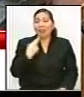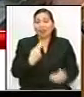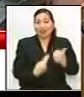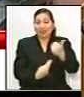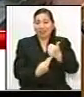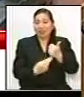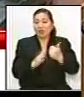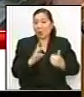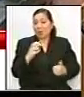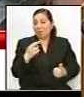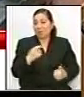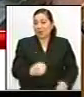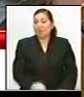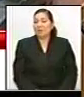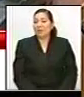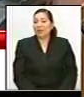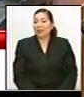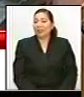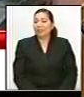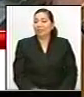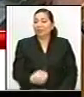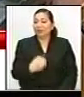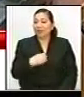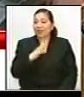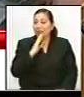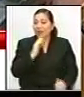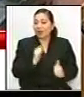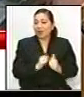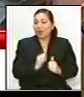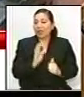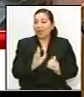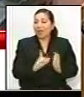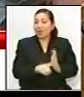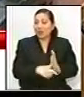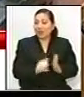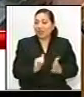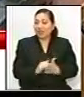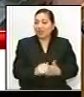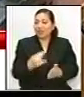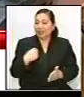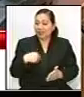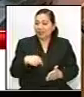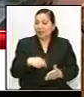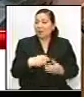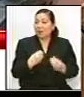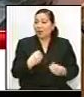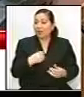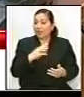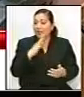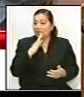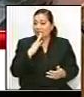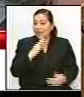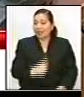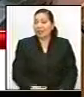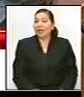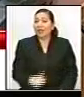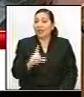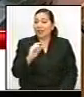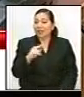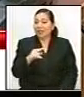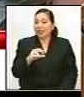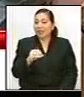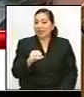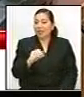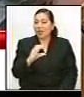de su papá, así que yo voy a hablar con él para lograr que nosotros, porque yo hablaba con el señor